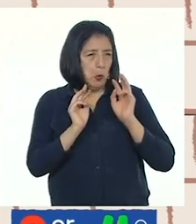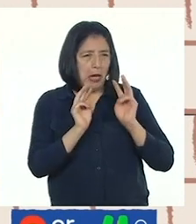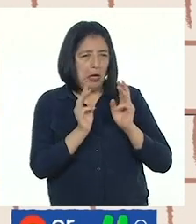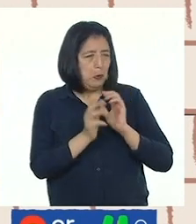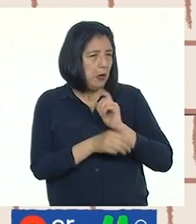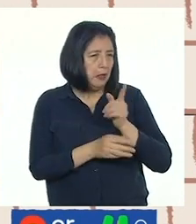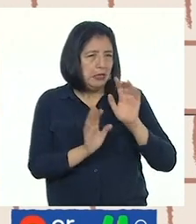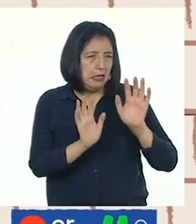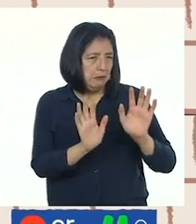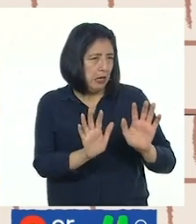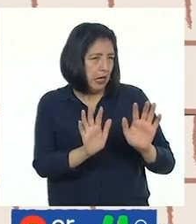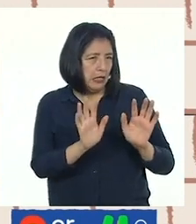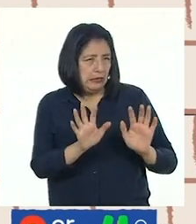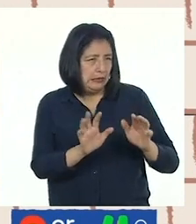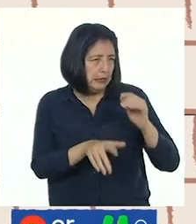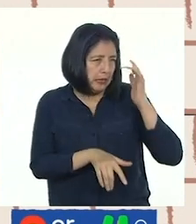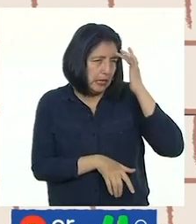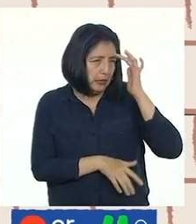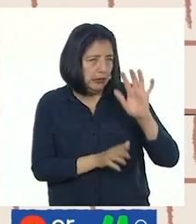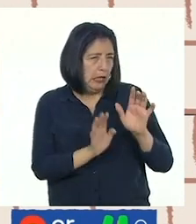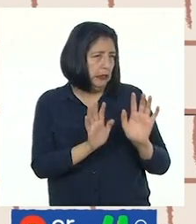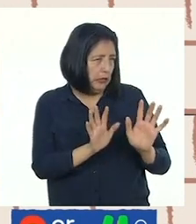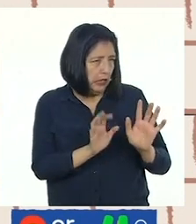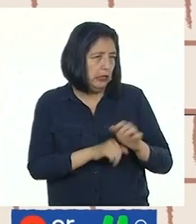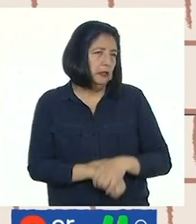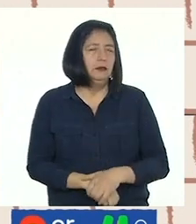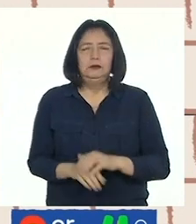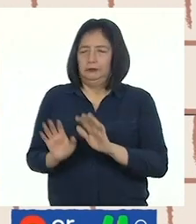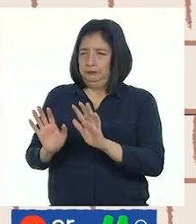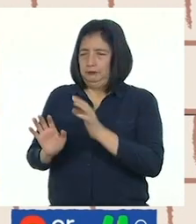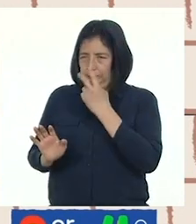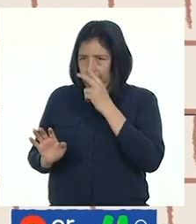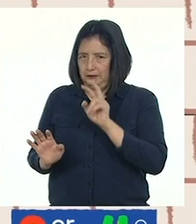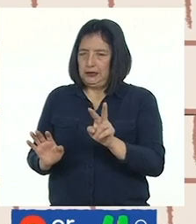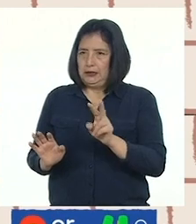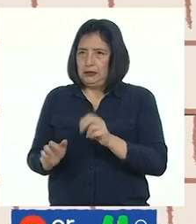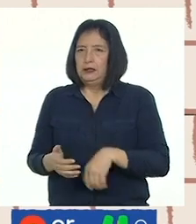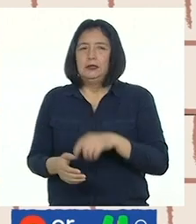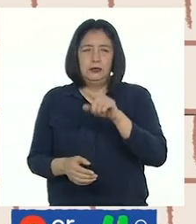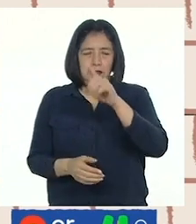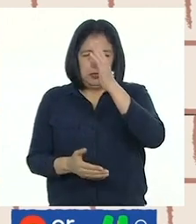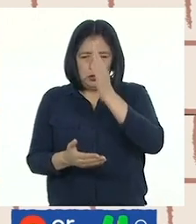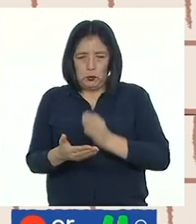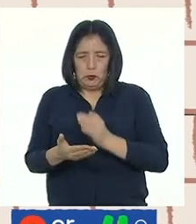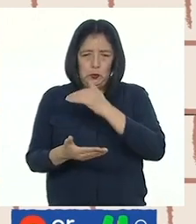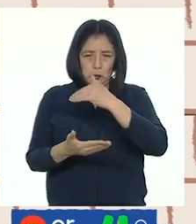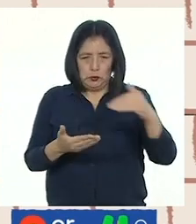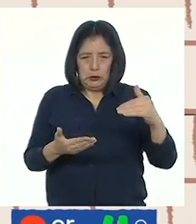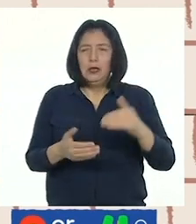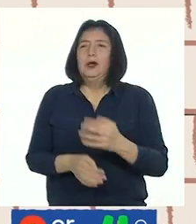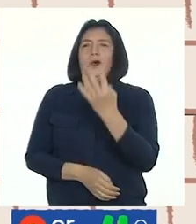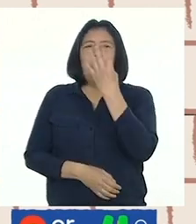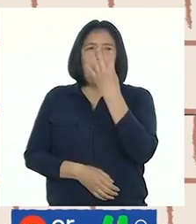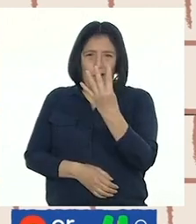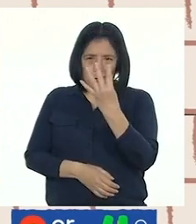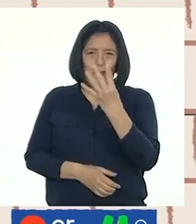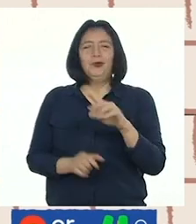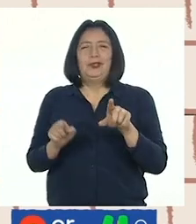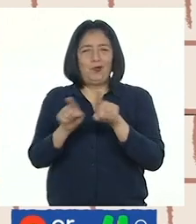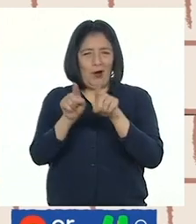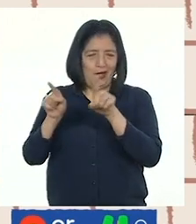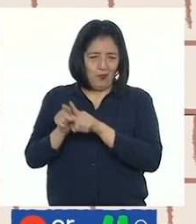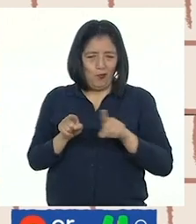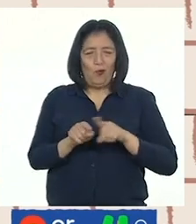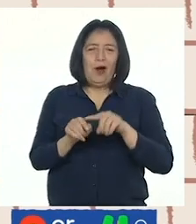¡Wow! ¡Más despacio, cerebrito! Miren, si lo dividimos así, hay cuatro porciones que tienen igual